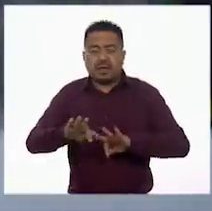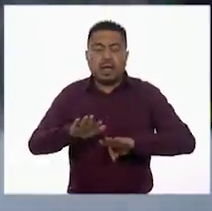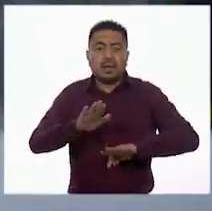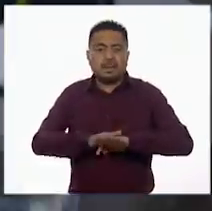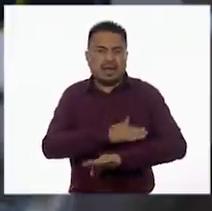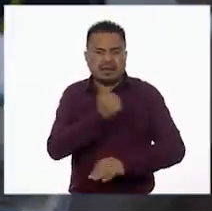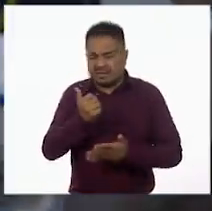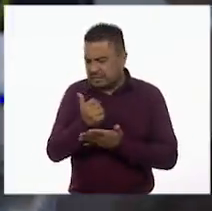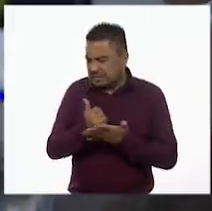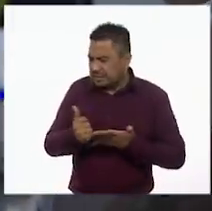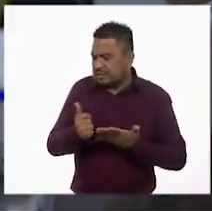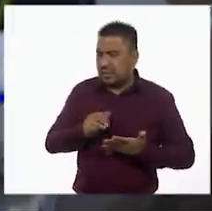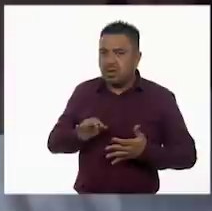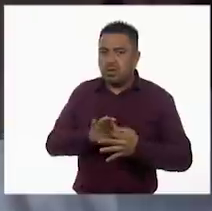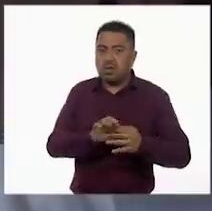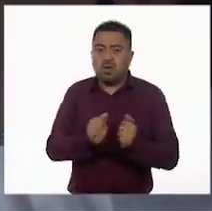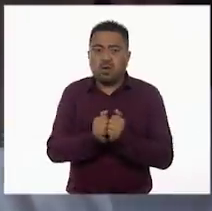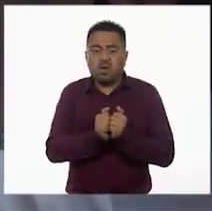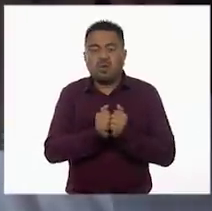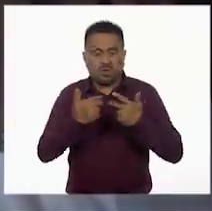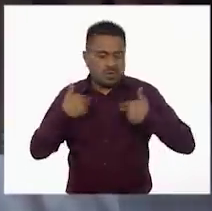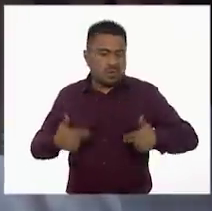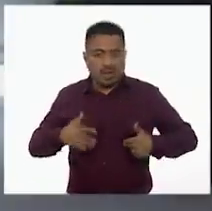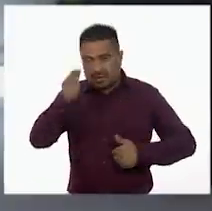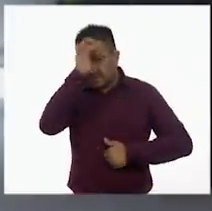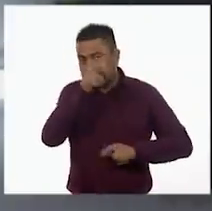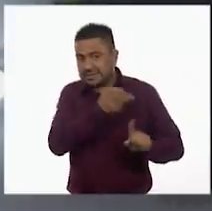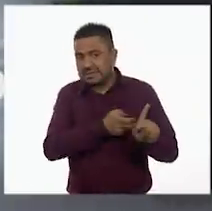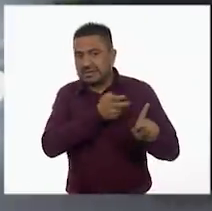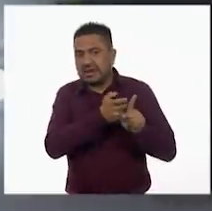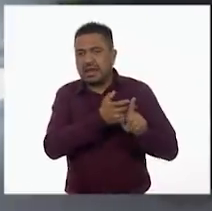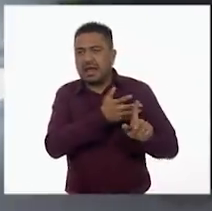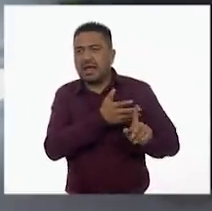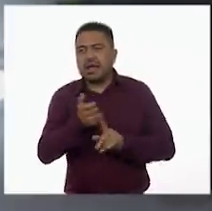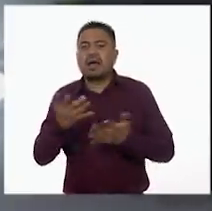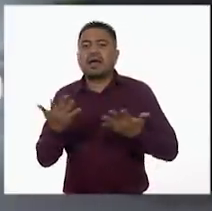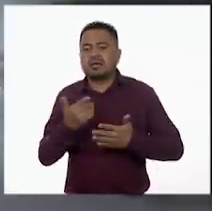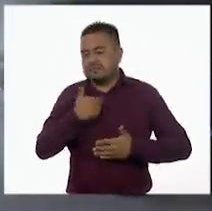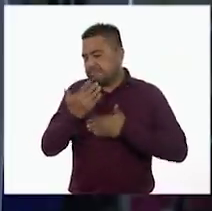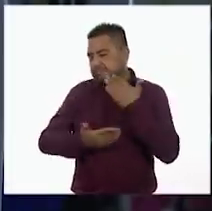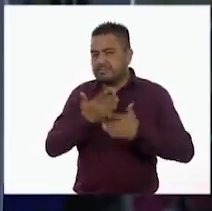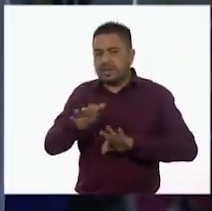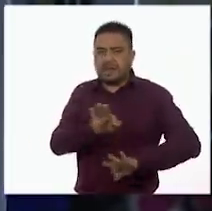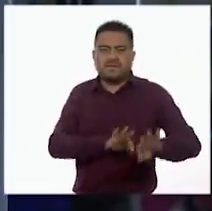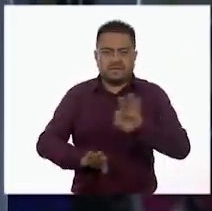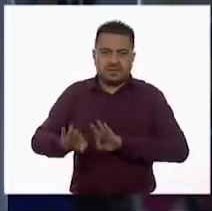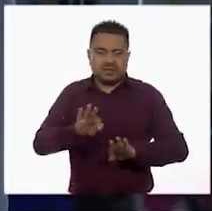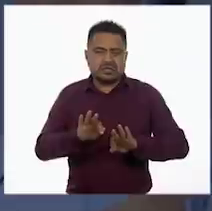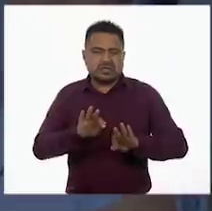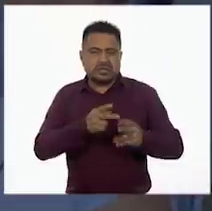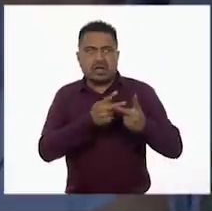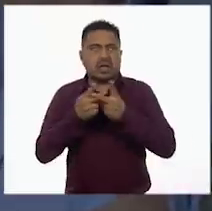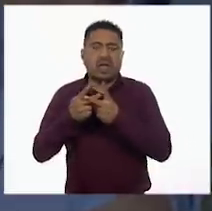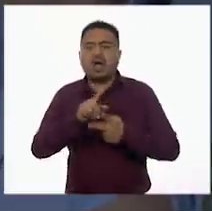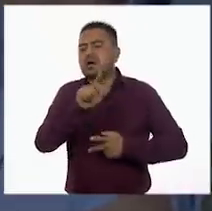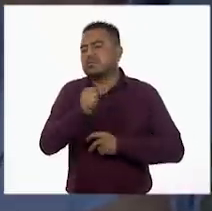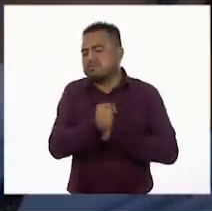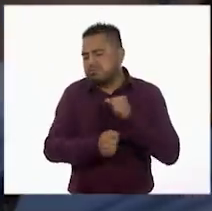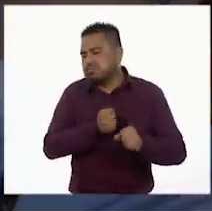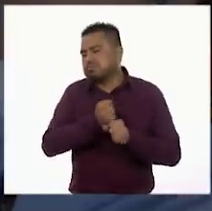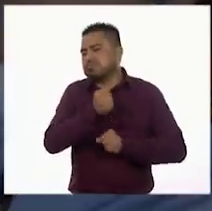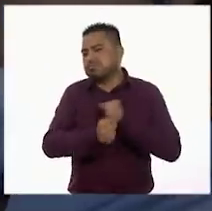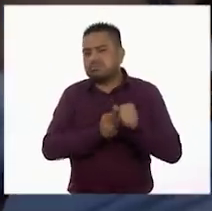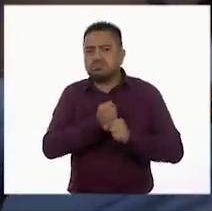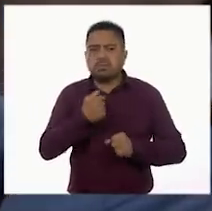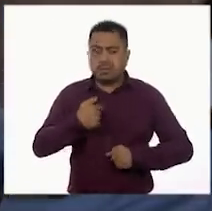mis ganas de conectar con el lado humano de la ciencia lo que me llevó a estudiar física médica. Después de muchos años,